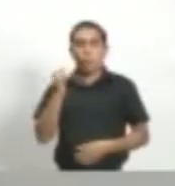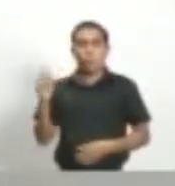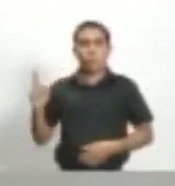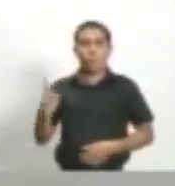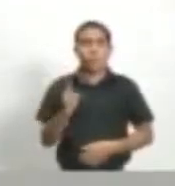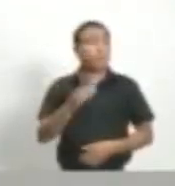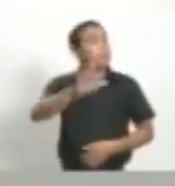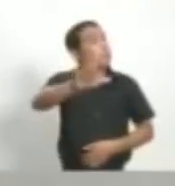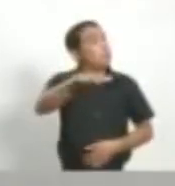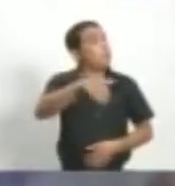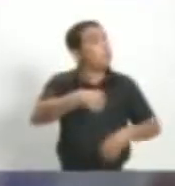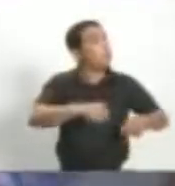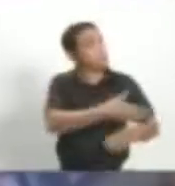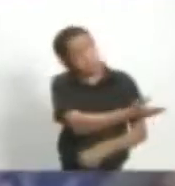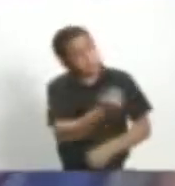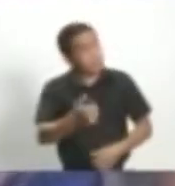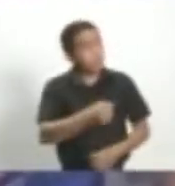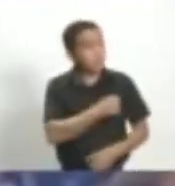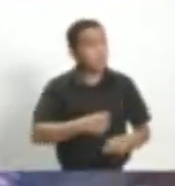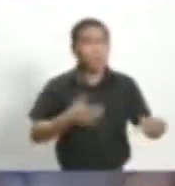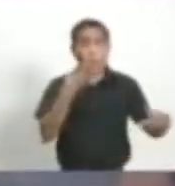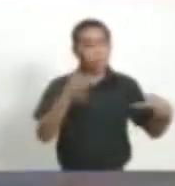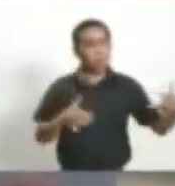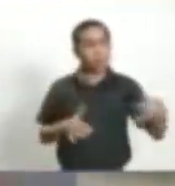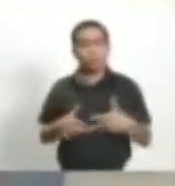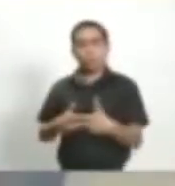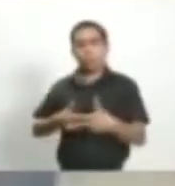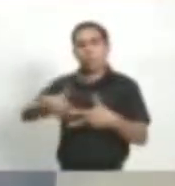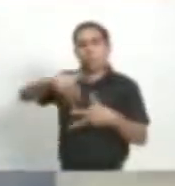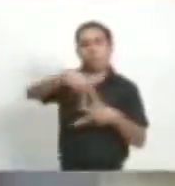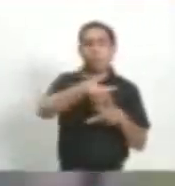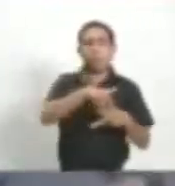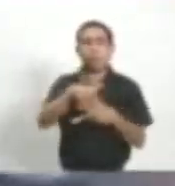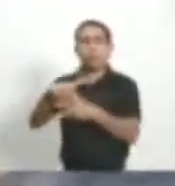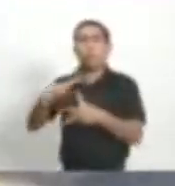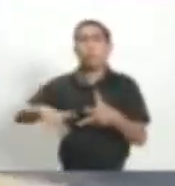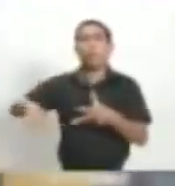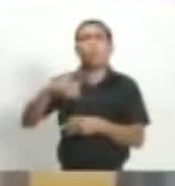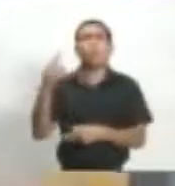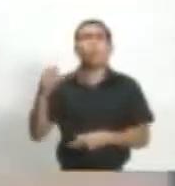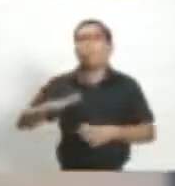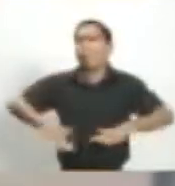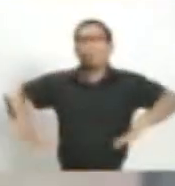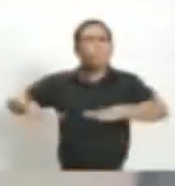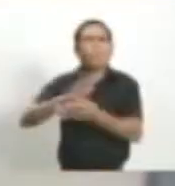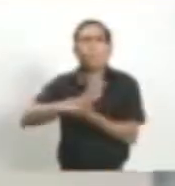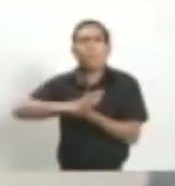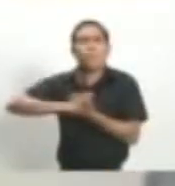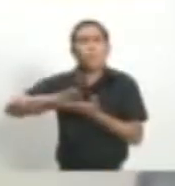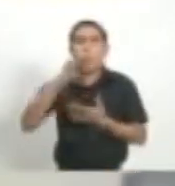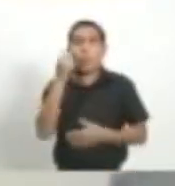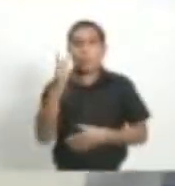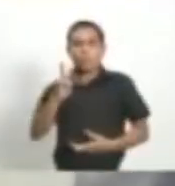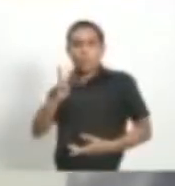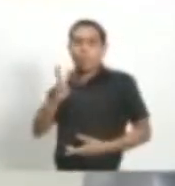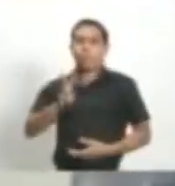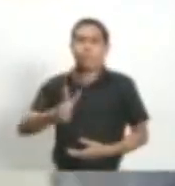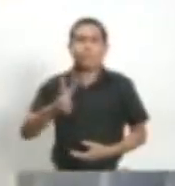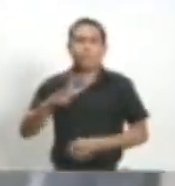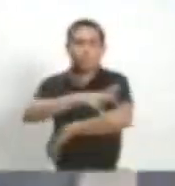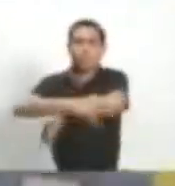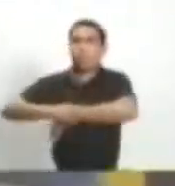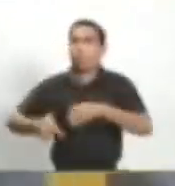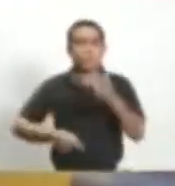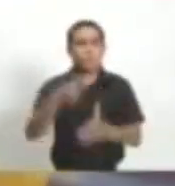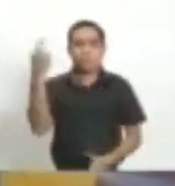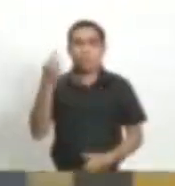solicita el servicio de mototaxi y lleva a su conductor hacia un paraje solitario donde son esperados por 2 hombres quienes lo despojan de la moto. Días después, tras